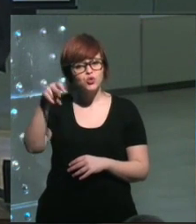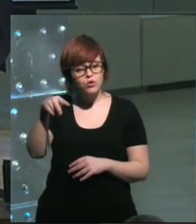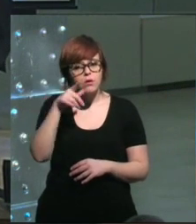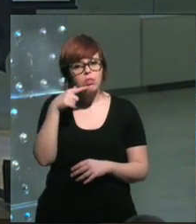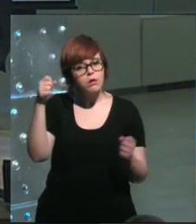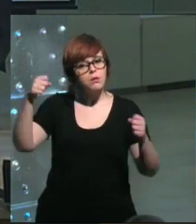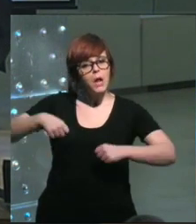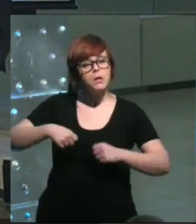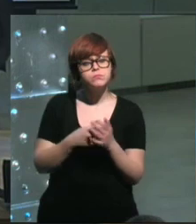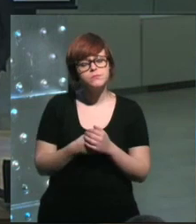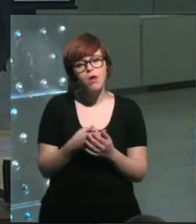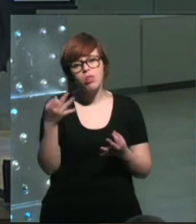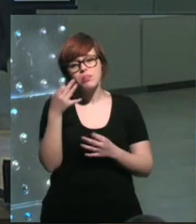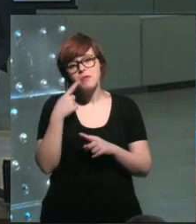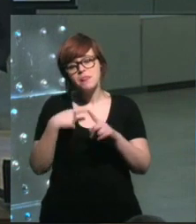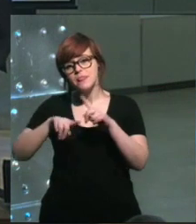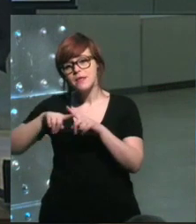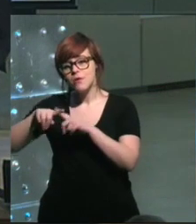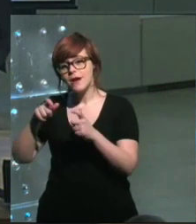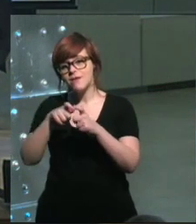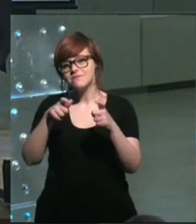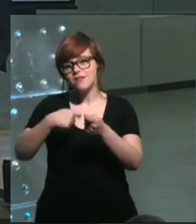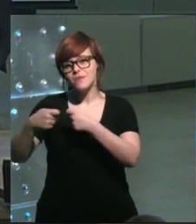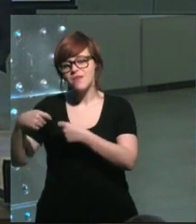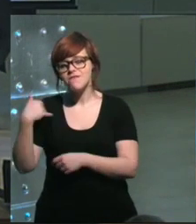acuerdo, tendré que devolver las 25.000 entradas que ya he vendido.